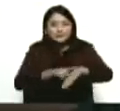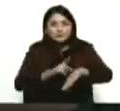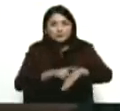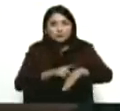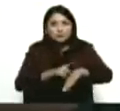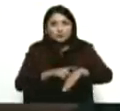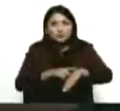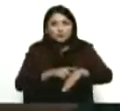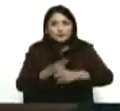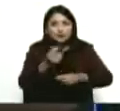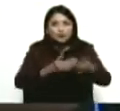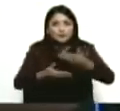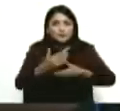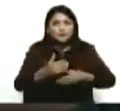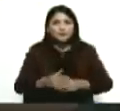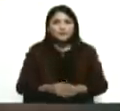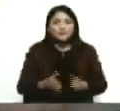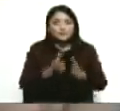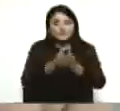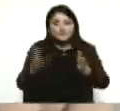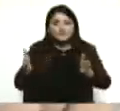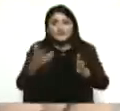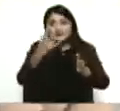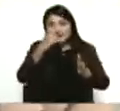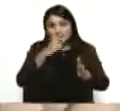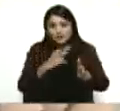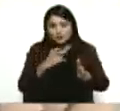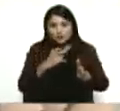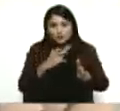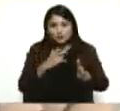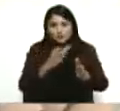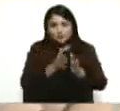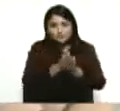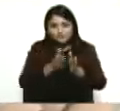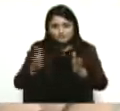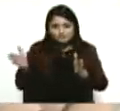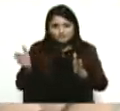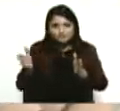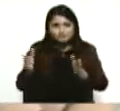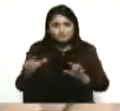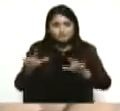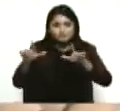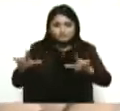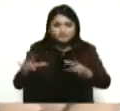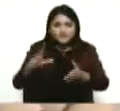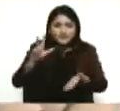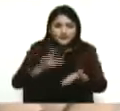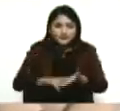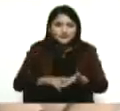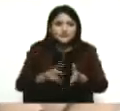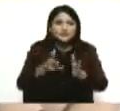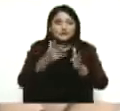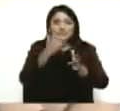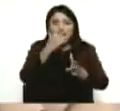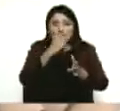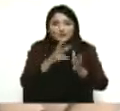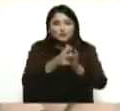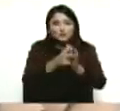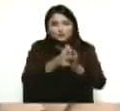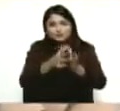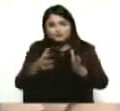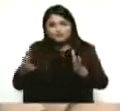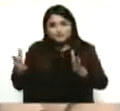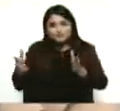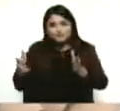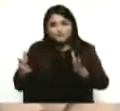de ahora en adelante van a durar 3 años. Usted saca su licencia, usted tiene derecho a ejercer su